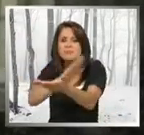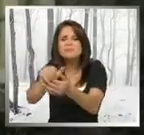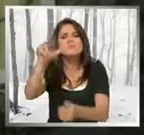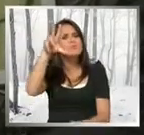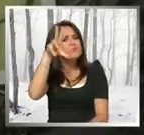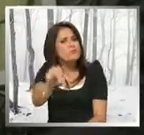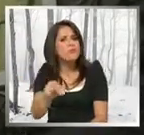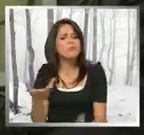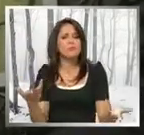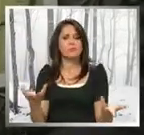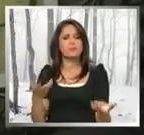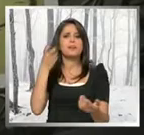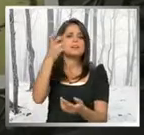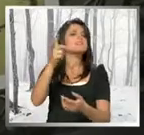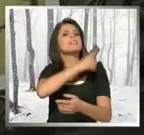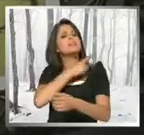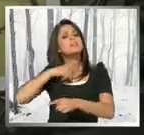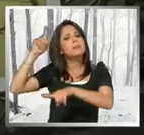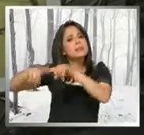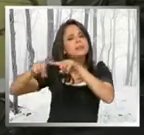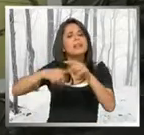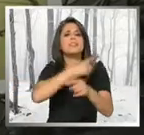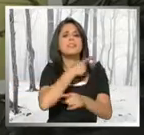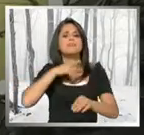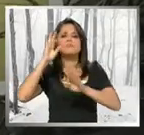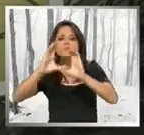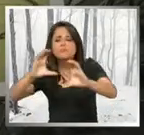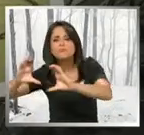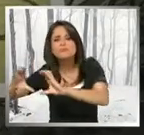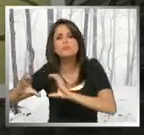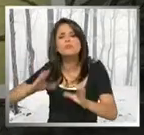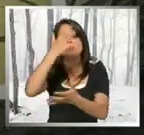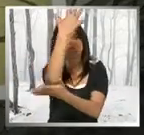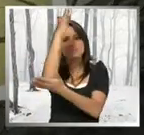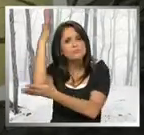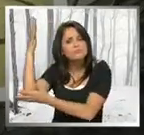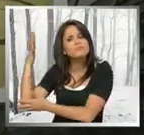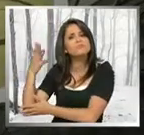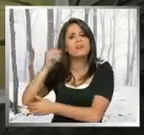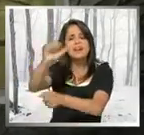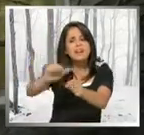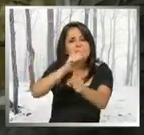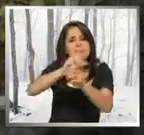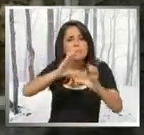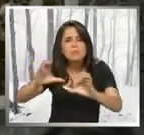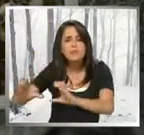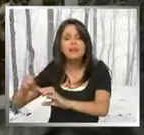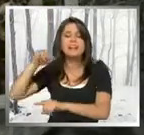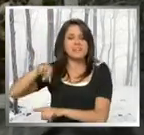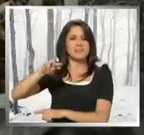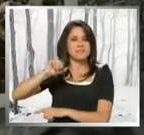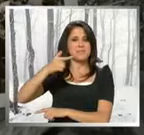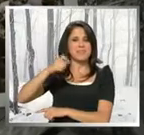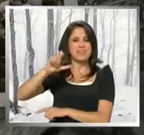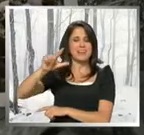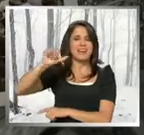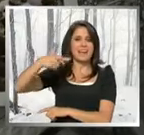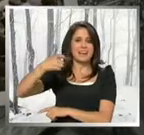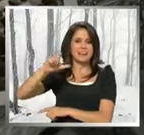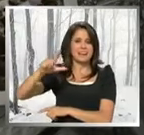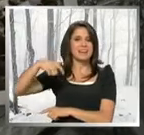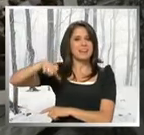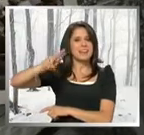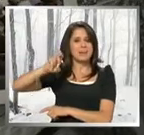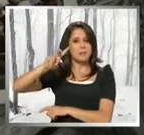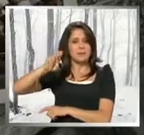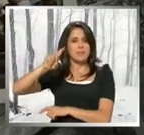ambiente, es una especie que está destinada sin remedio a la extinción. Y precisamente fue Miguel Ángel de Quevedo quien trazó la